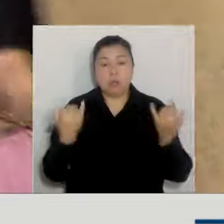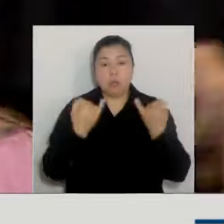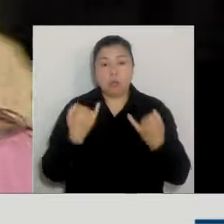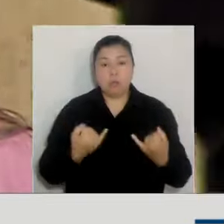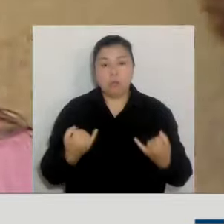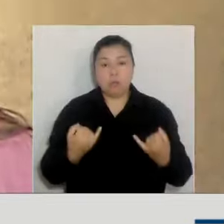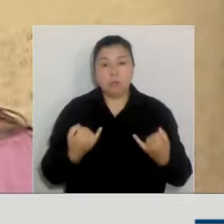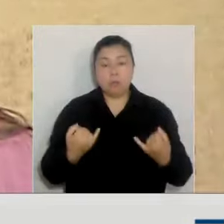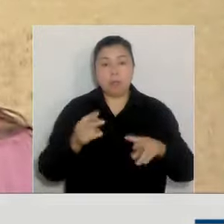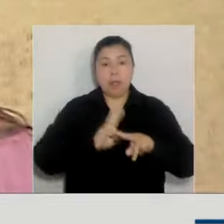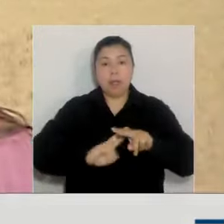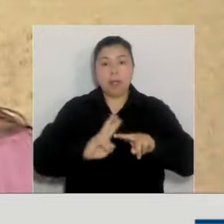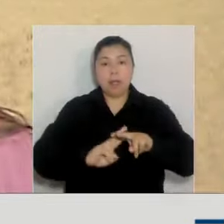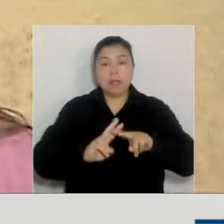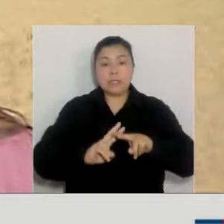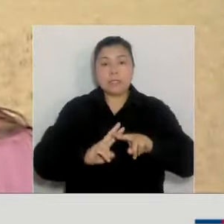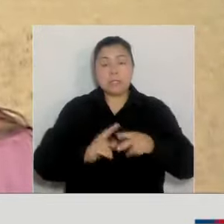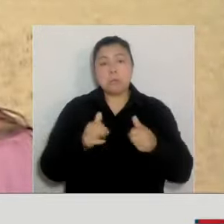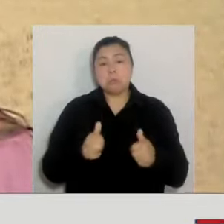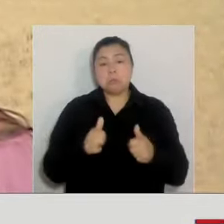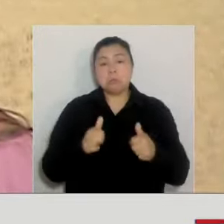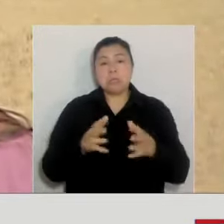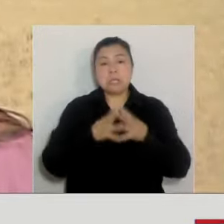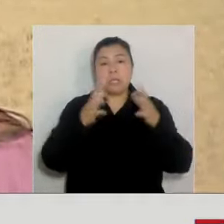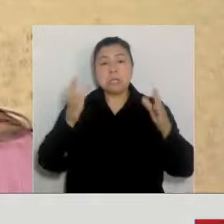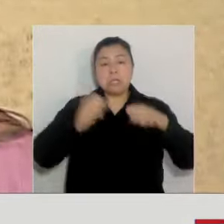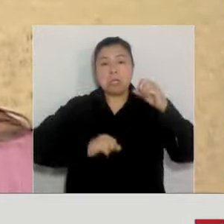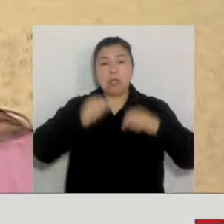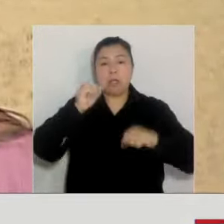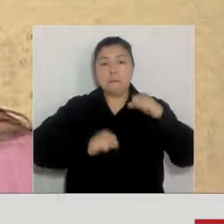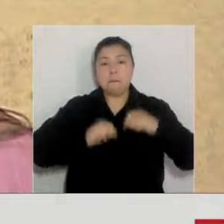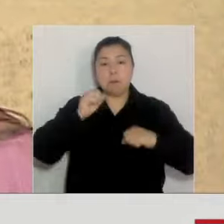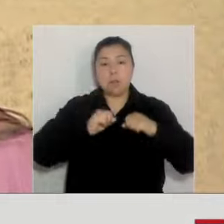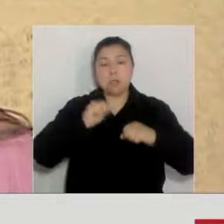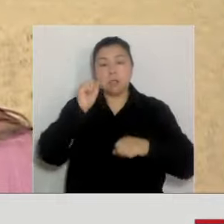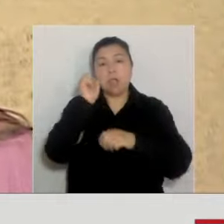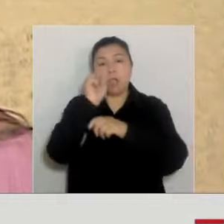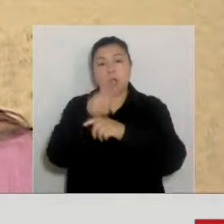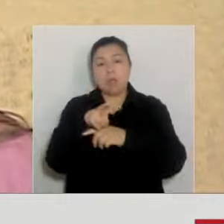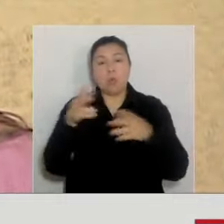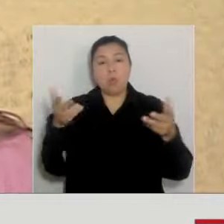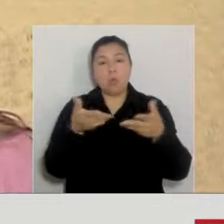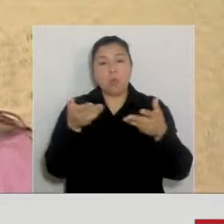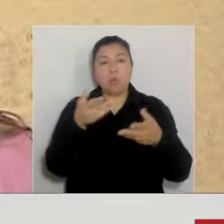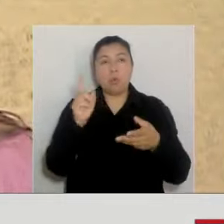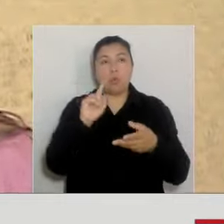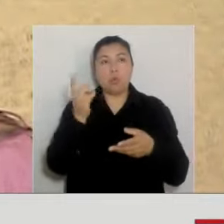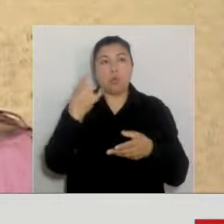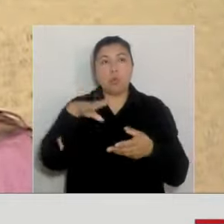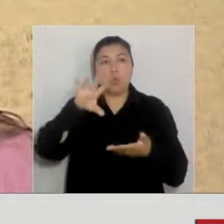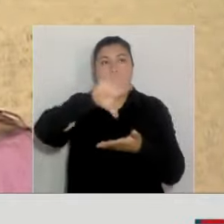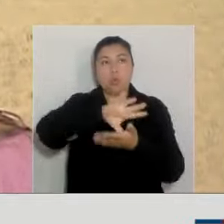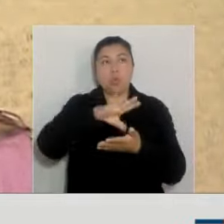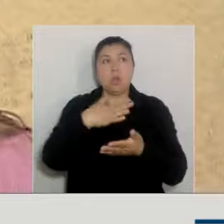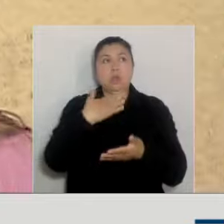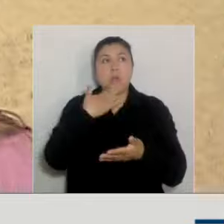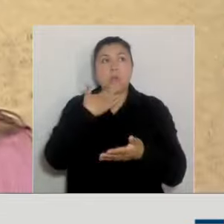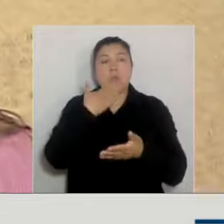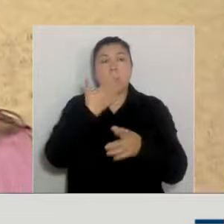hacer caso a estas grandes empresas que ven como no solo en nuestro país sino que en el resto del